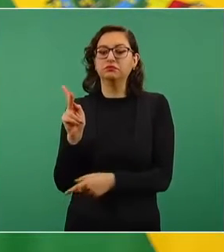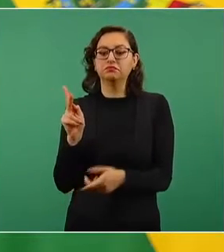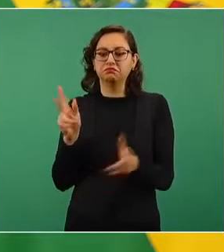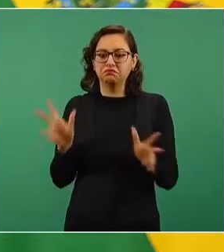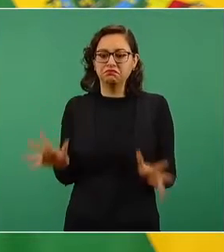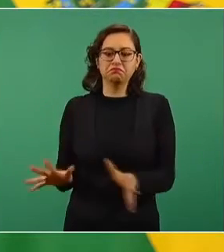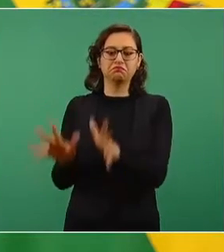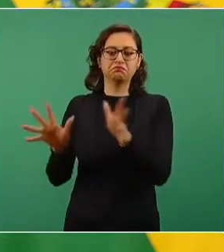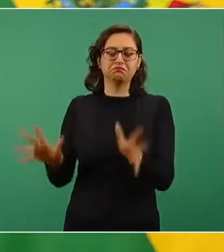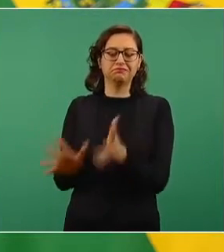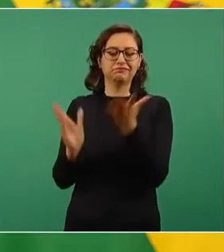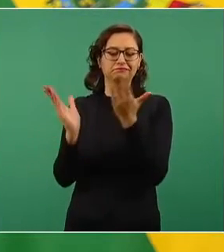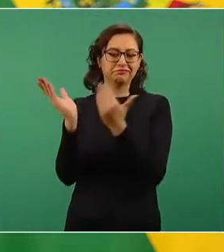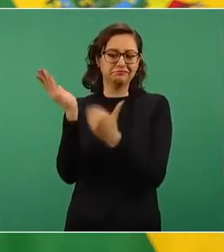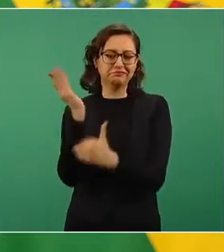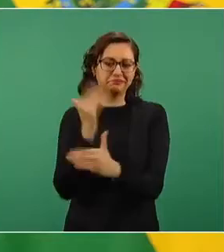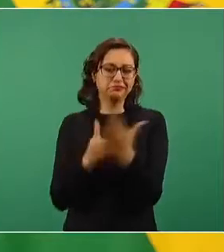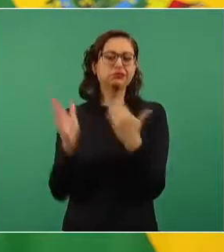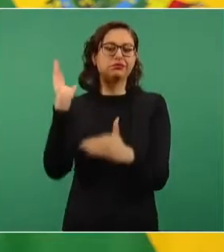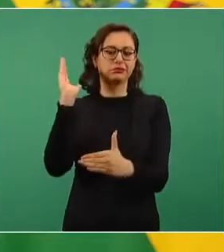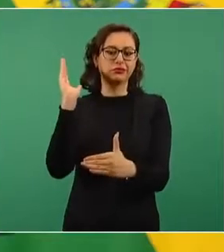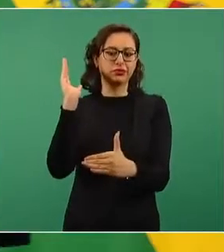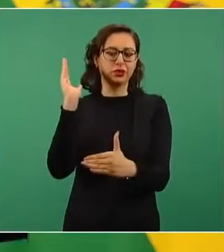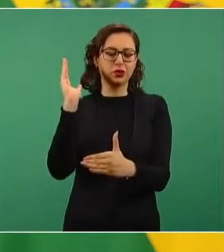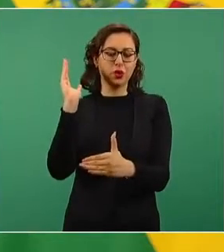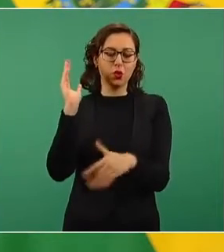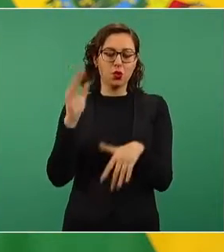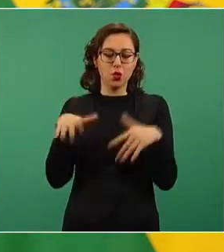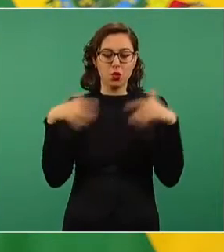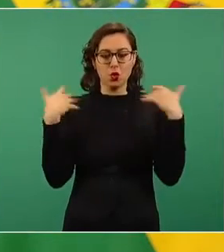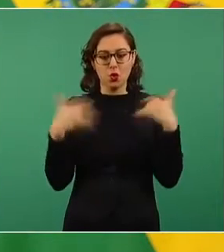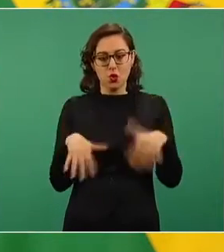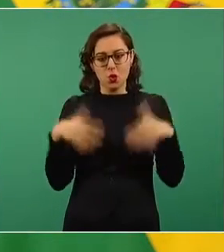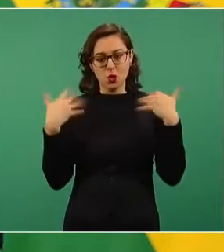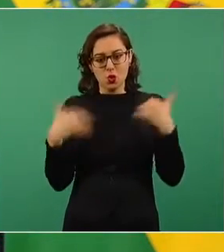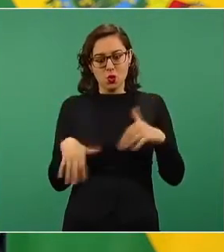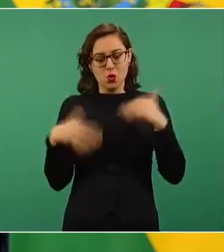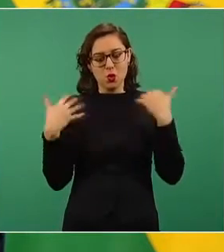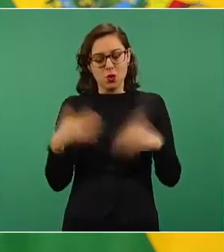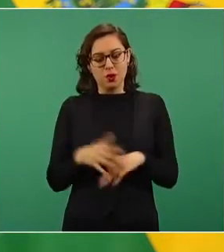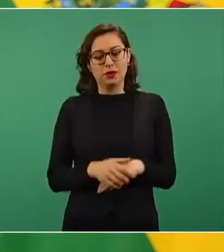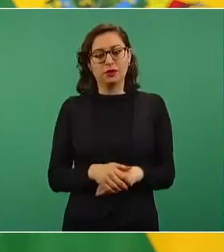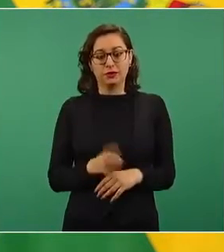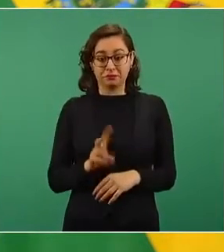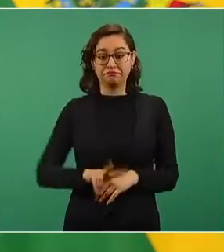Entonces, por eso fue muy importante el proceso